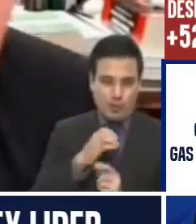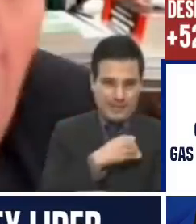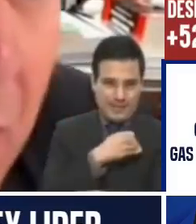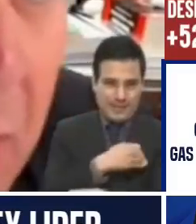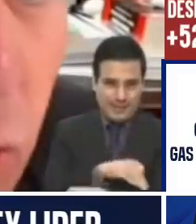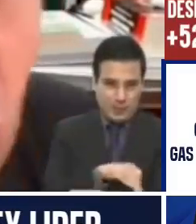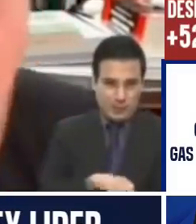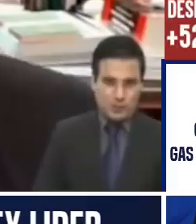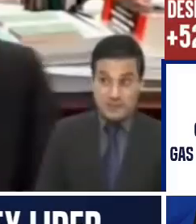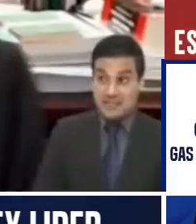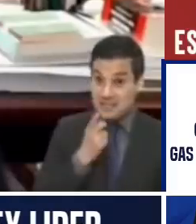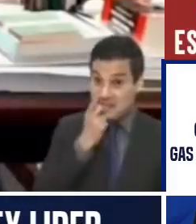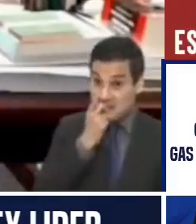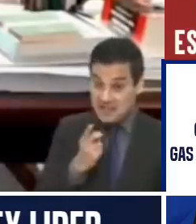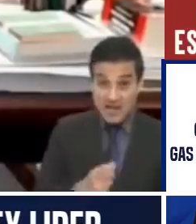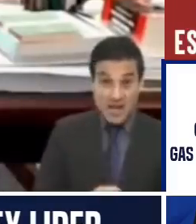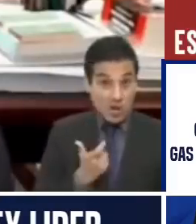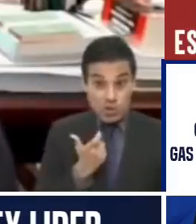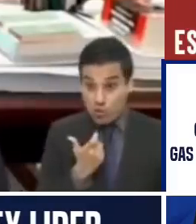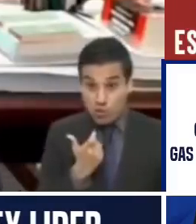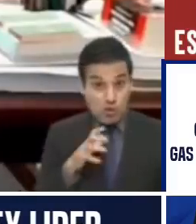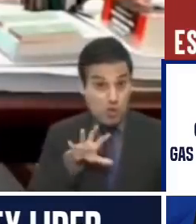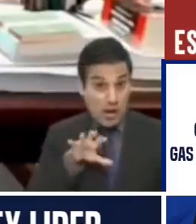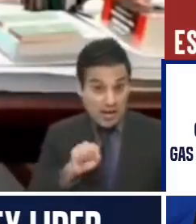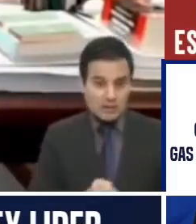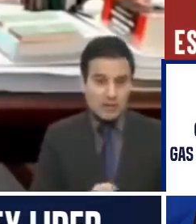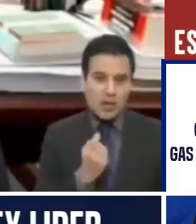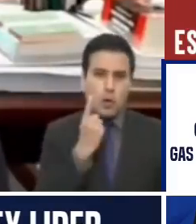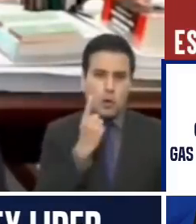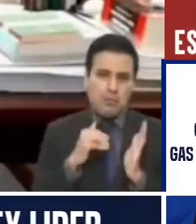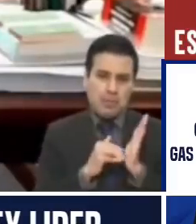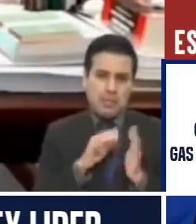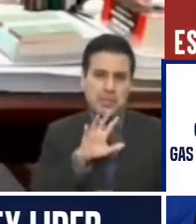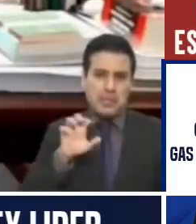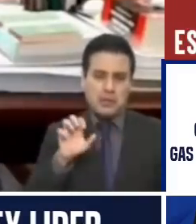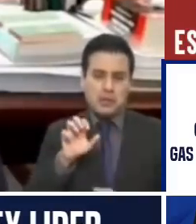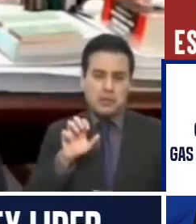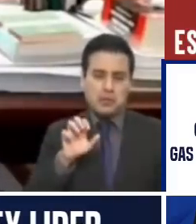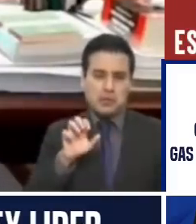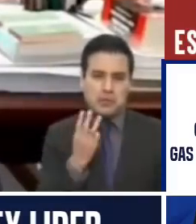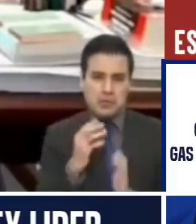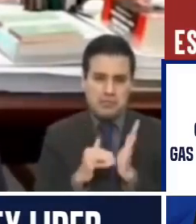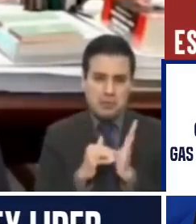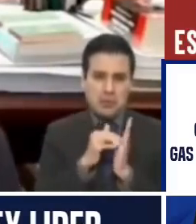hacer una revocación de mandato, si no hay más recursos, con 1.503 millones de pesos.